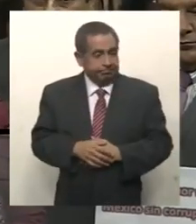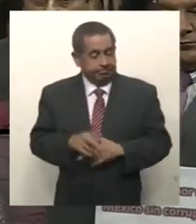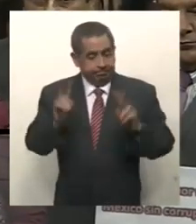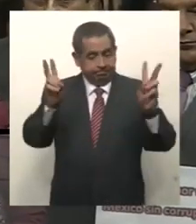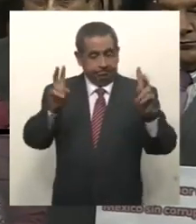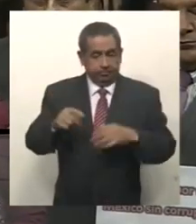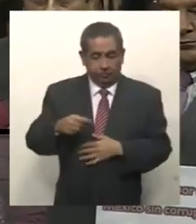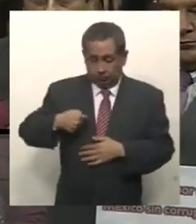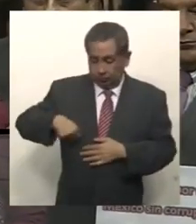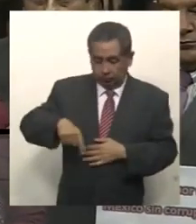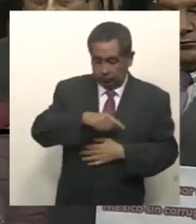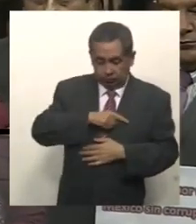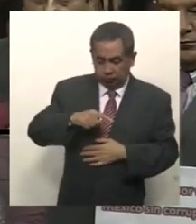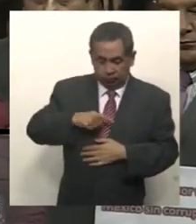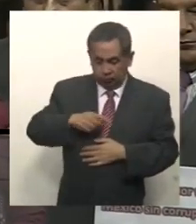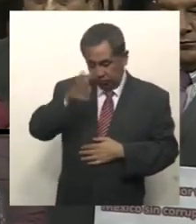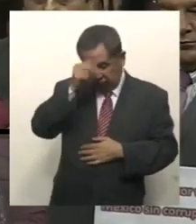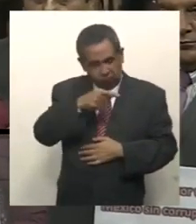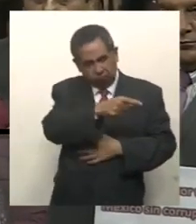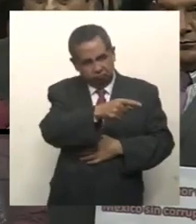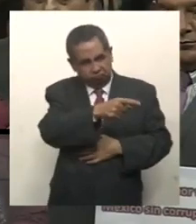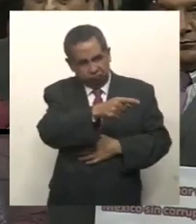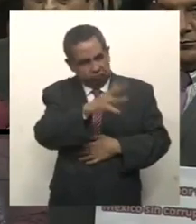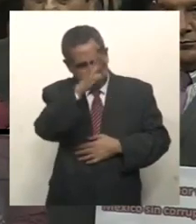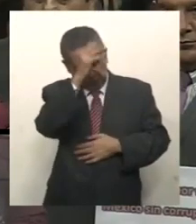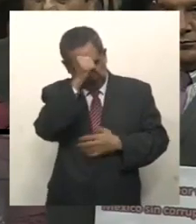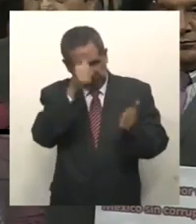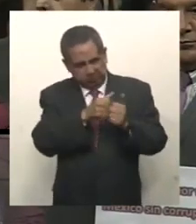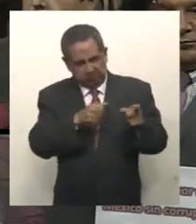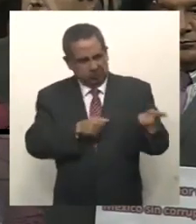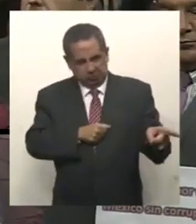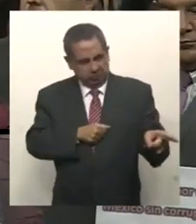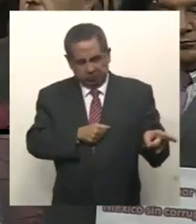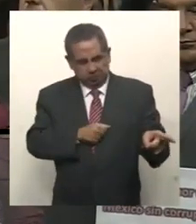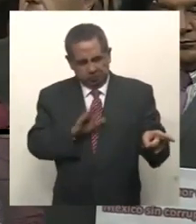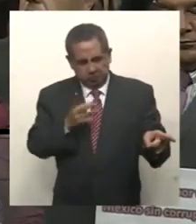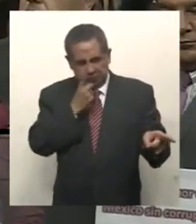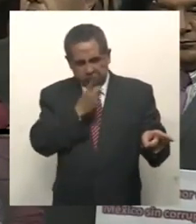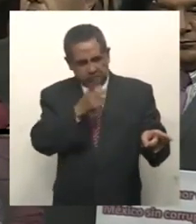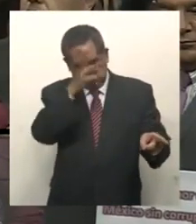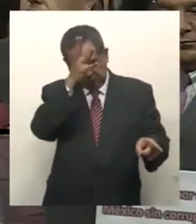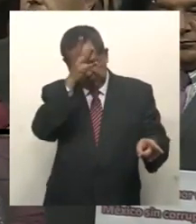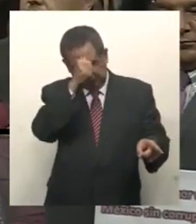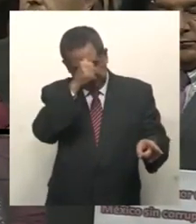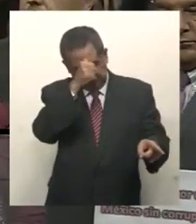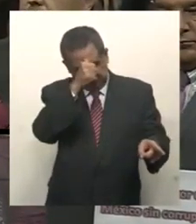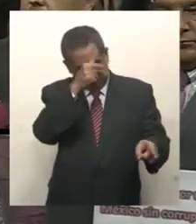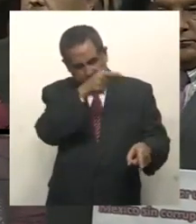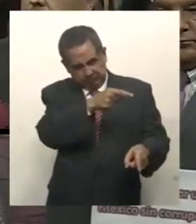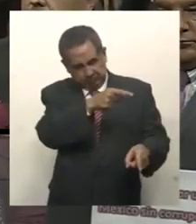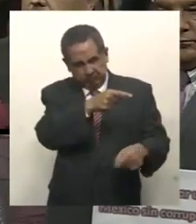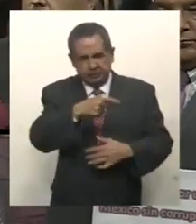de acuerdo o estoy en desacuerdo con lo que dices, pero hasta la